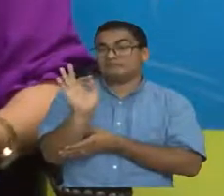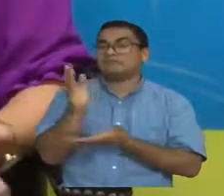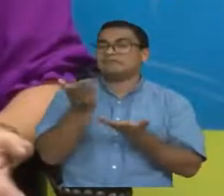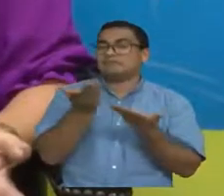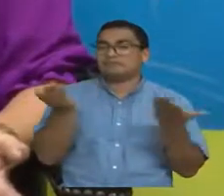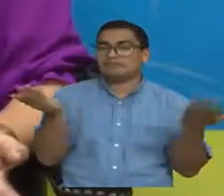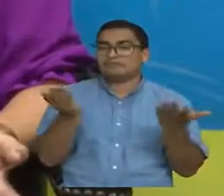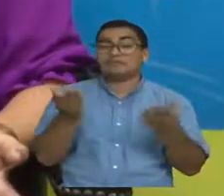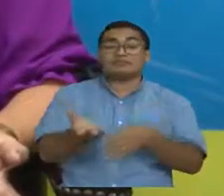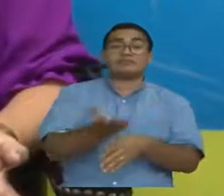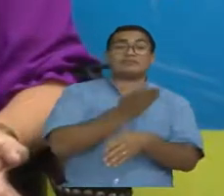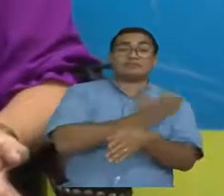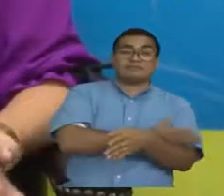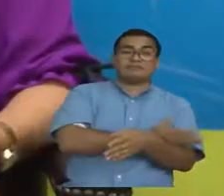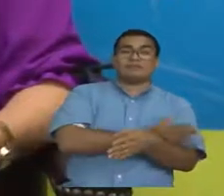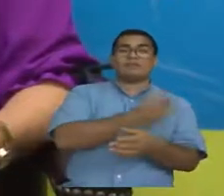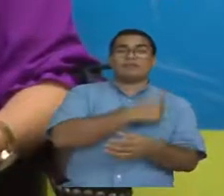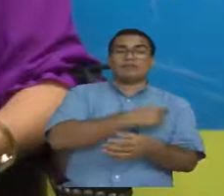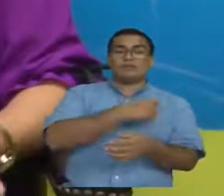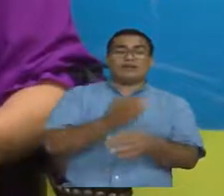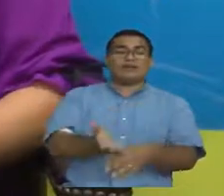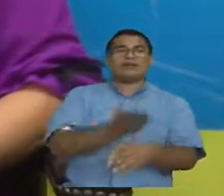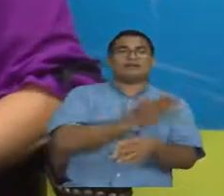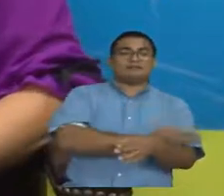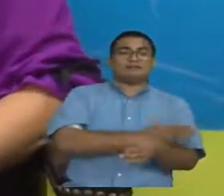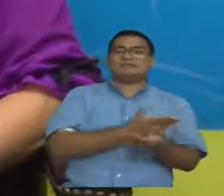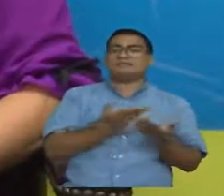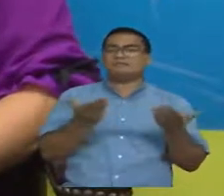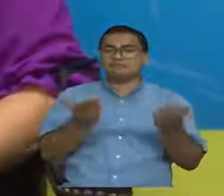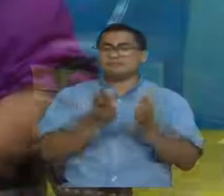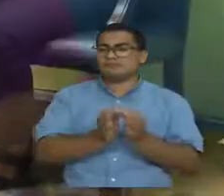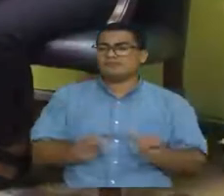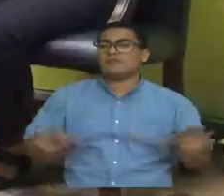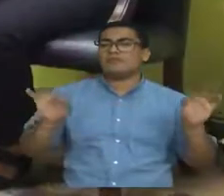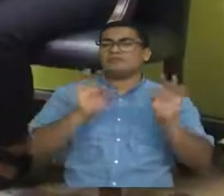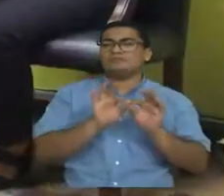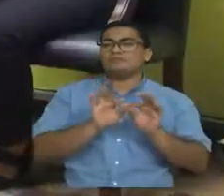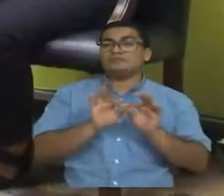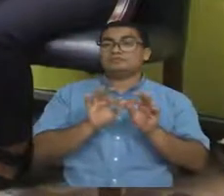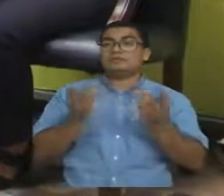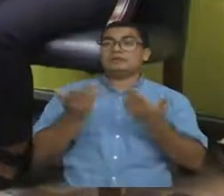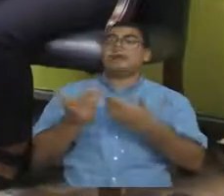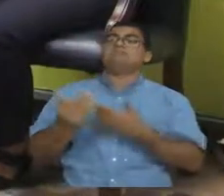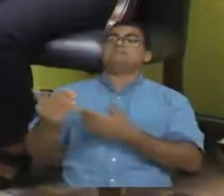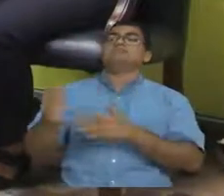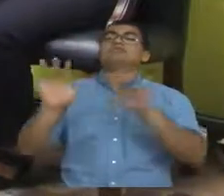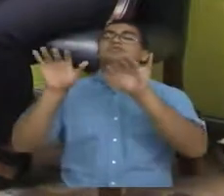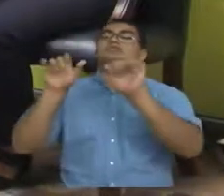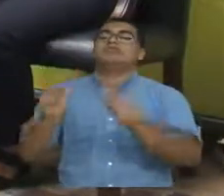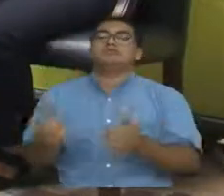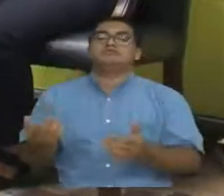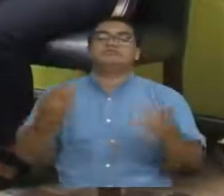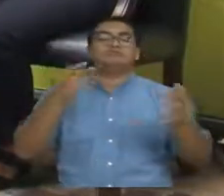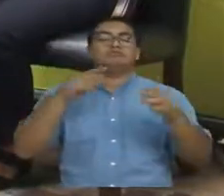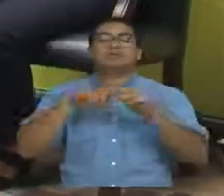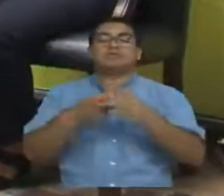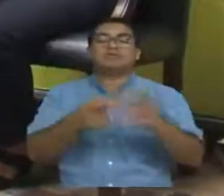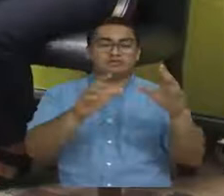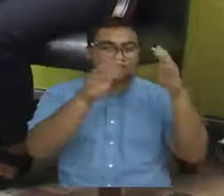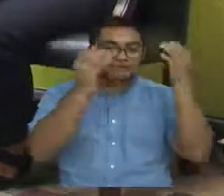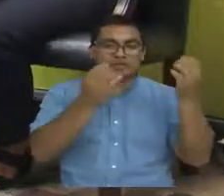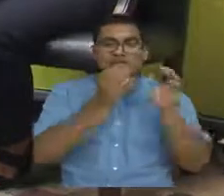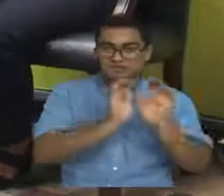presentan antes de la edad escolar en eso es muy importante porque no vamos a esperar hasta que el niño entre clases para detectar